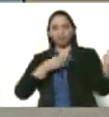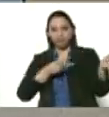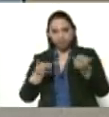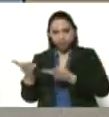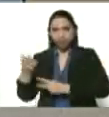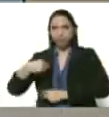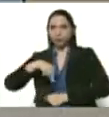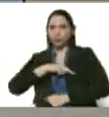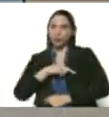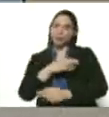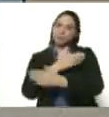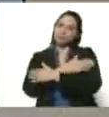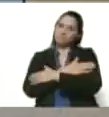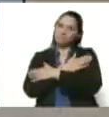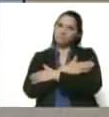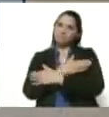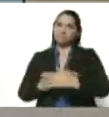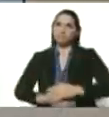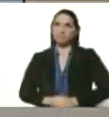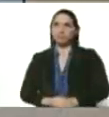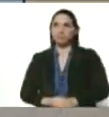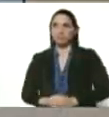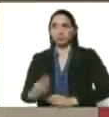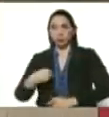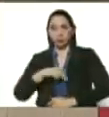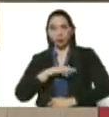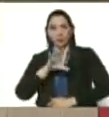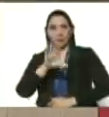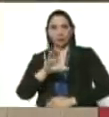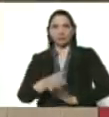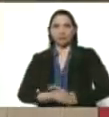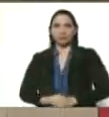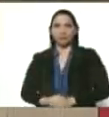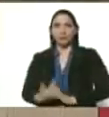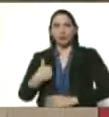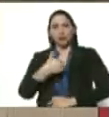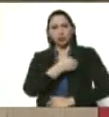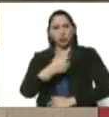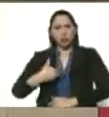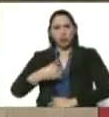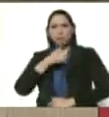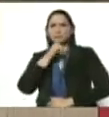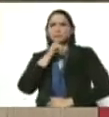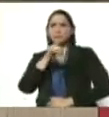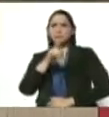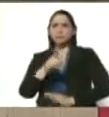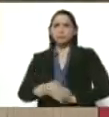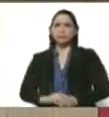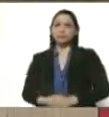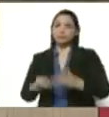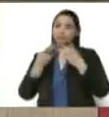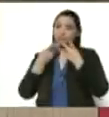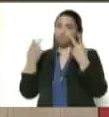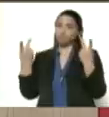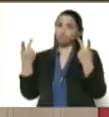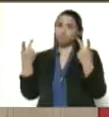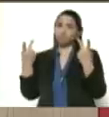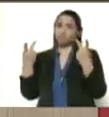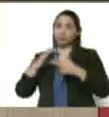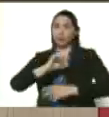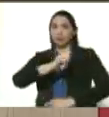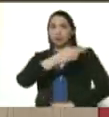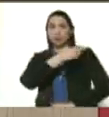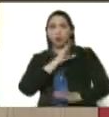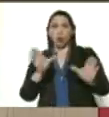recibiéramos con nuestros brazos abiertos en nuestra patria. Yo quiero resaltar una declaración del director